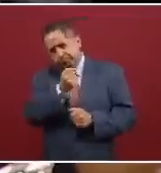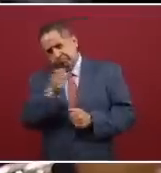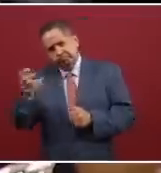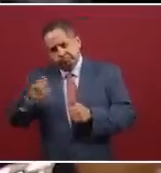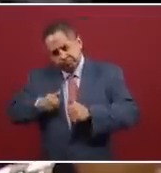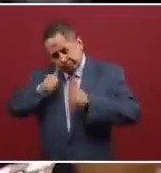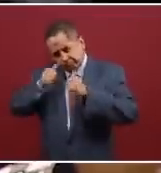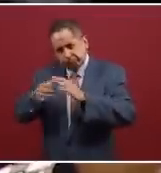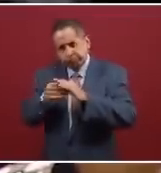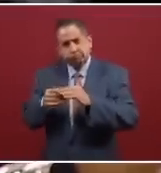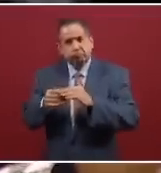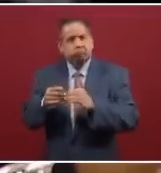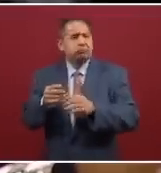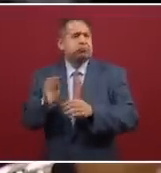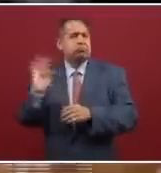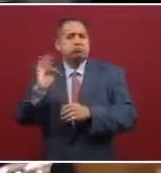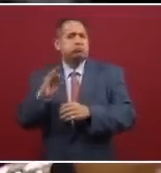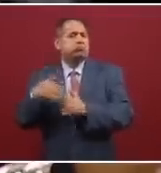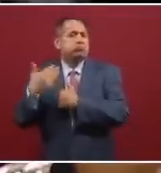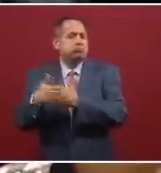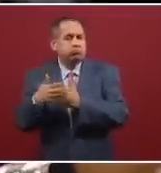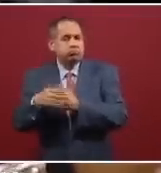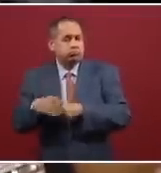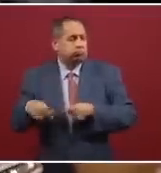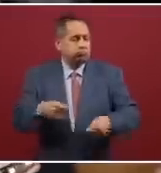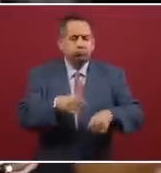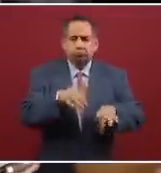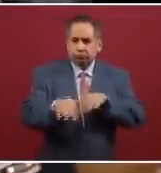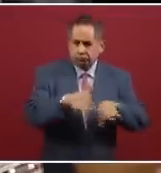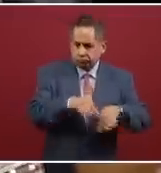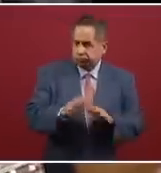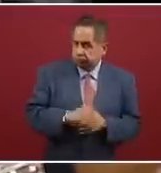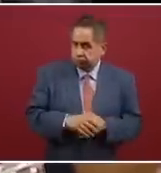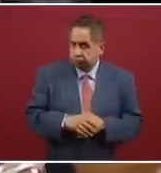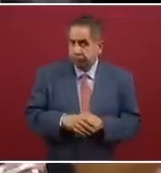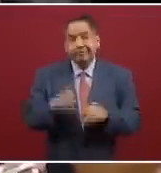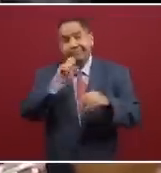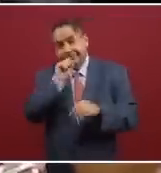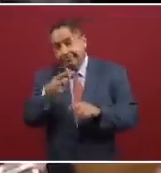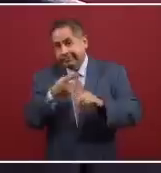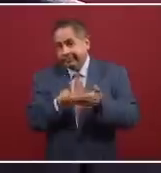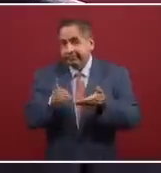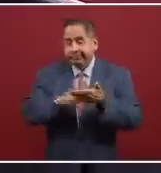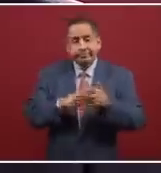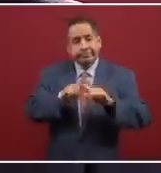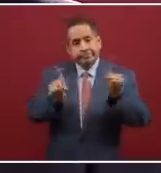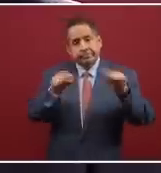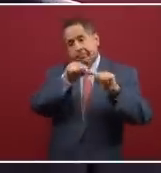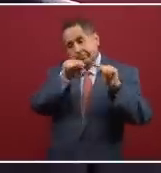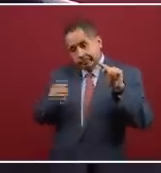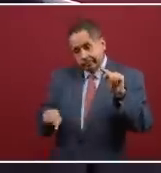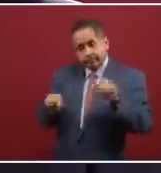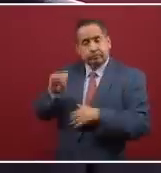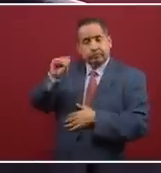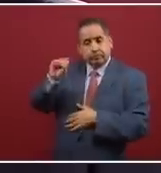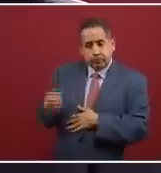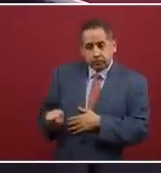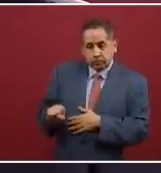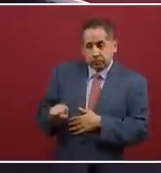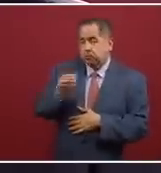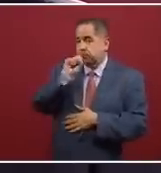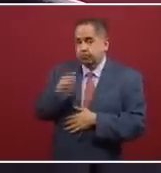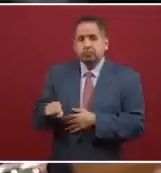eventualmente trabajo como decían y en el sur hay otra situación que es las estaciones migratorias mexicanas